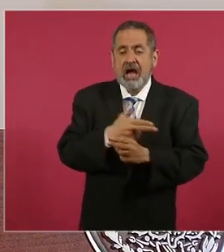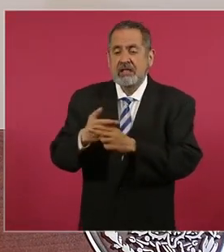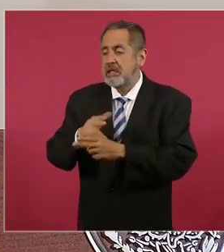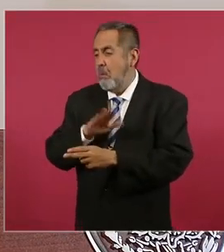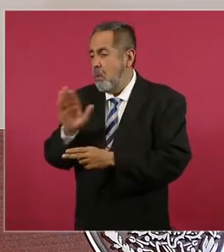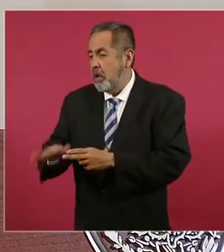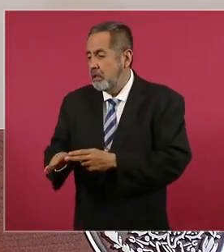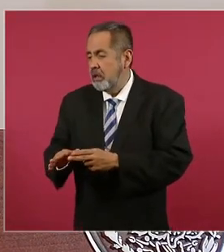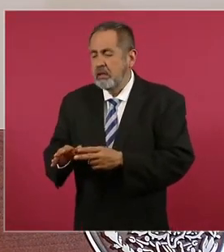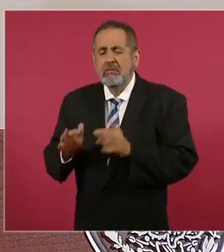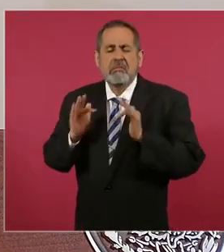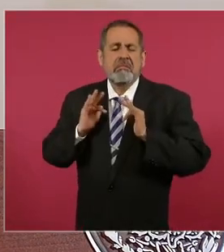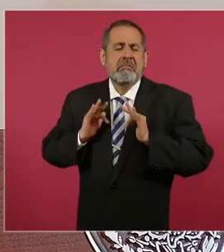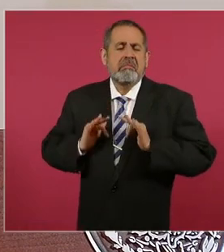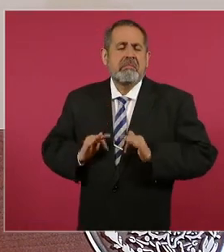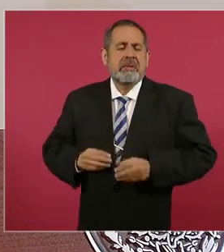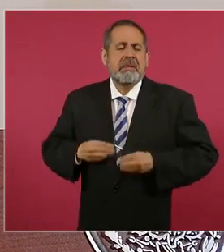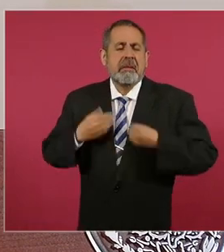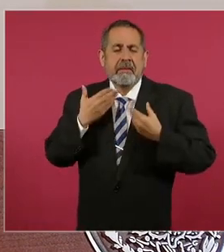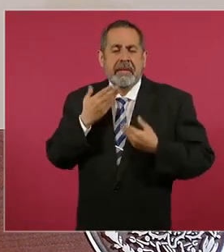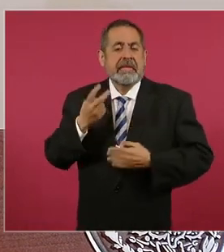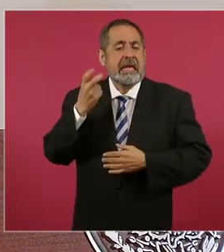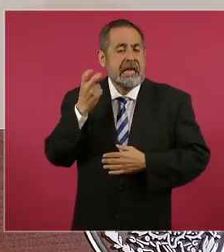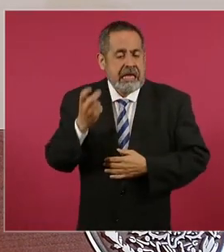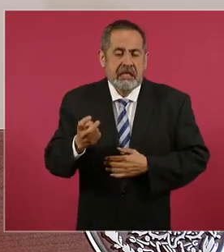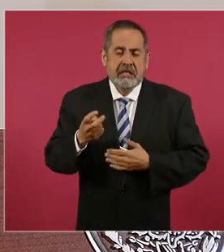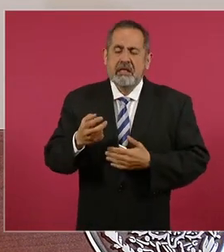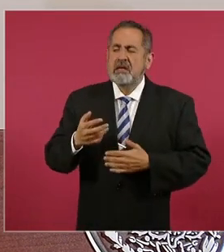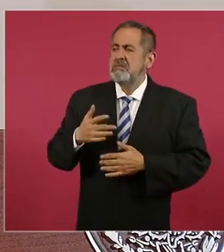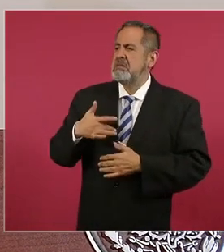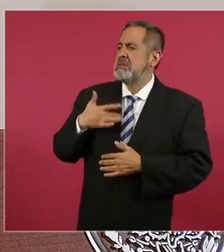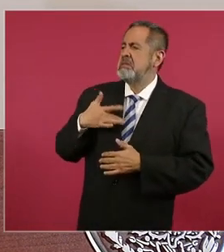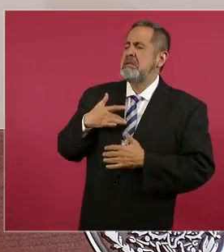Ese es estado de bienestar. Que